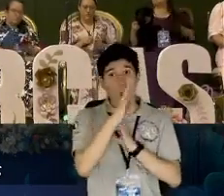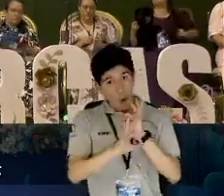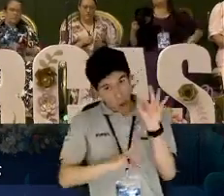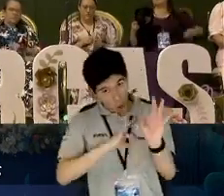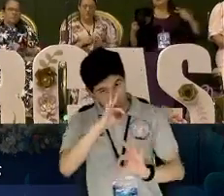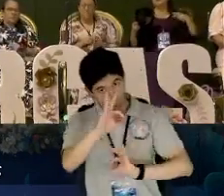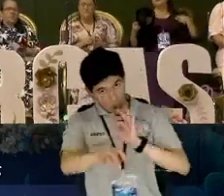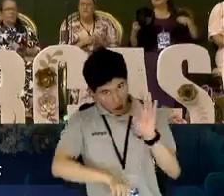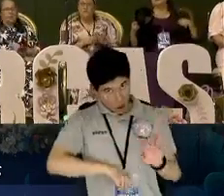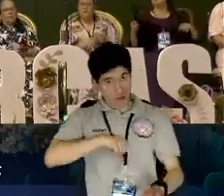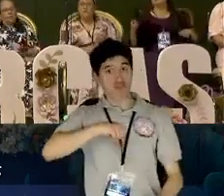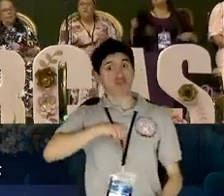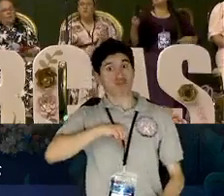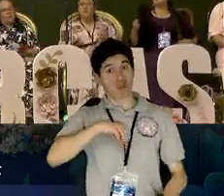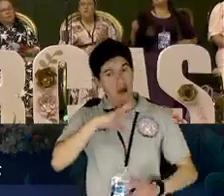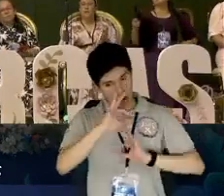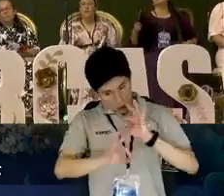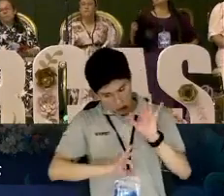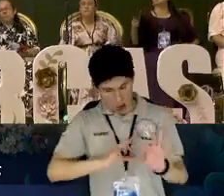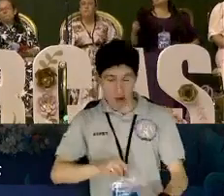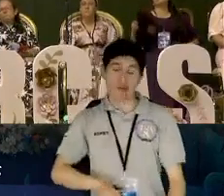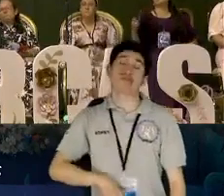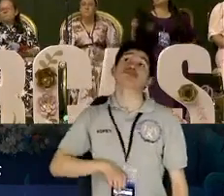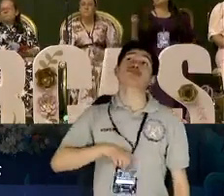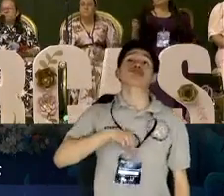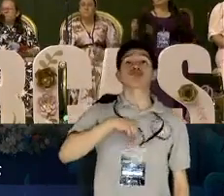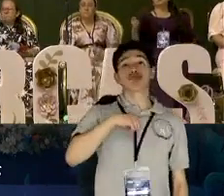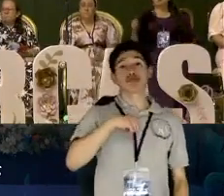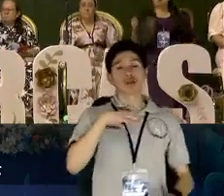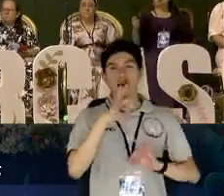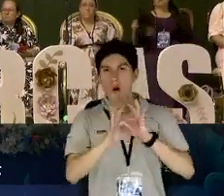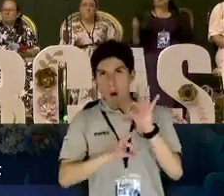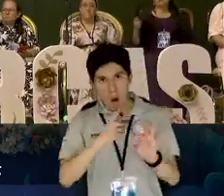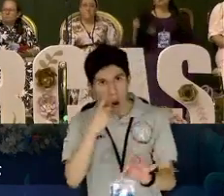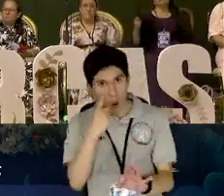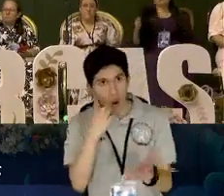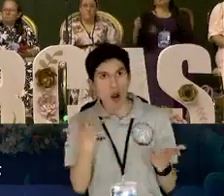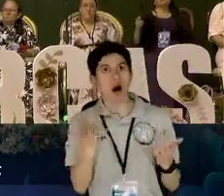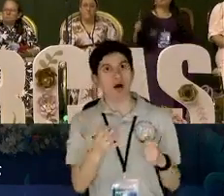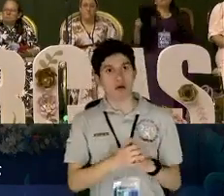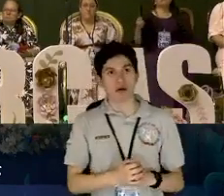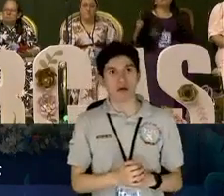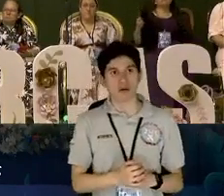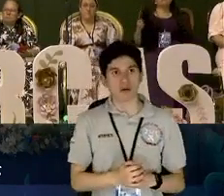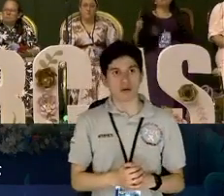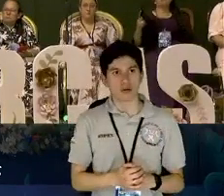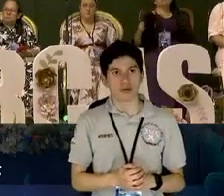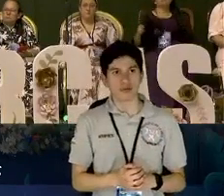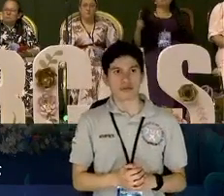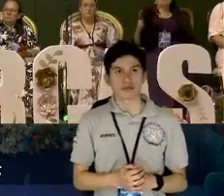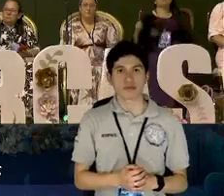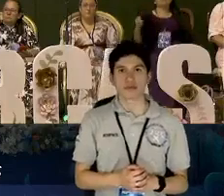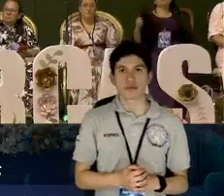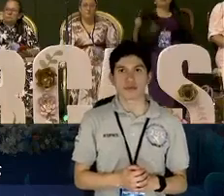Amén. Debemos tener cuidado con el orgullo. Debemos tener cuidado con la